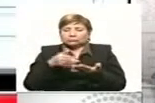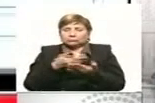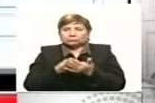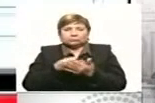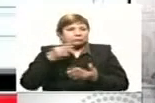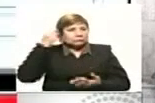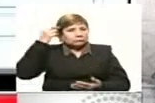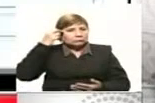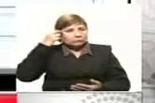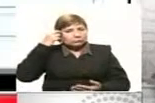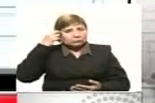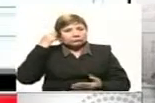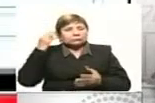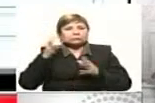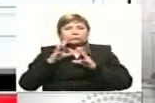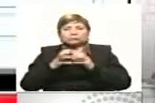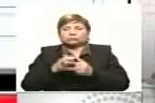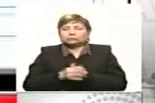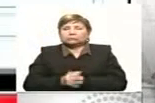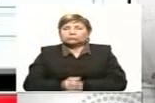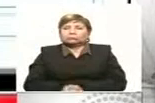de salud en el ámbito